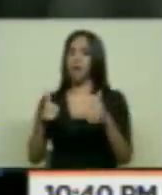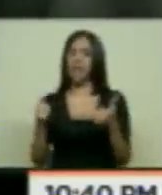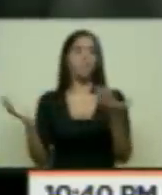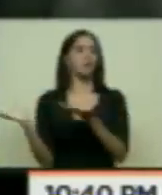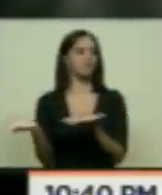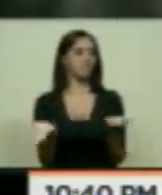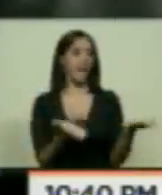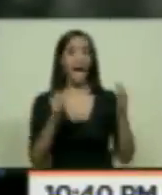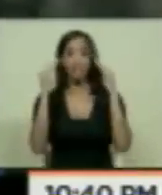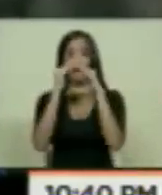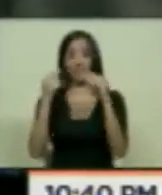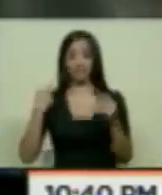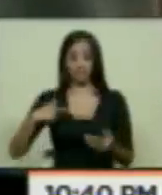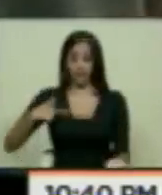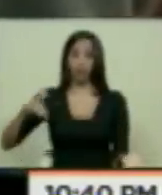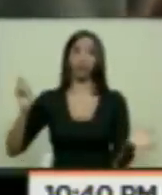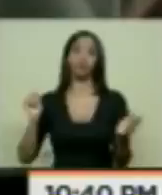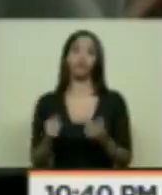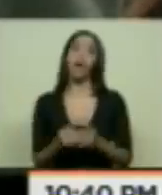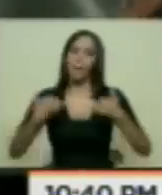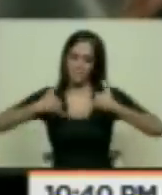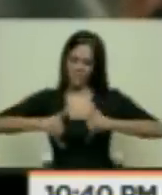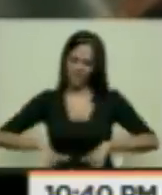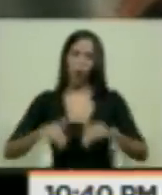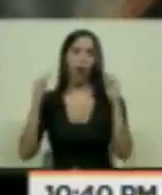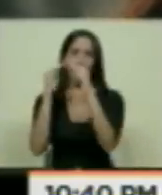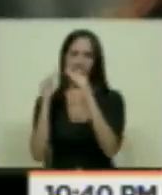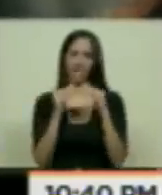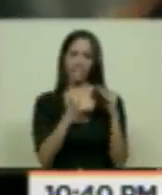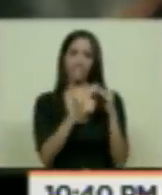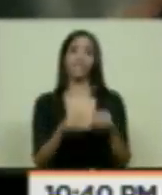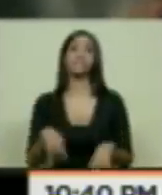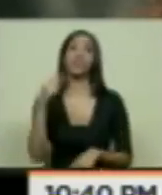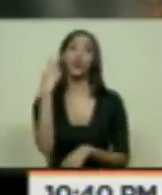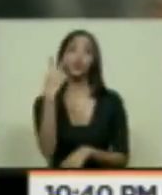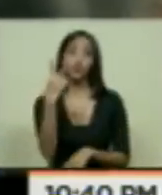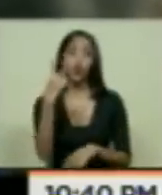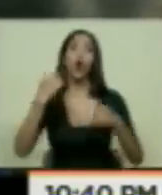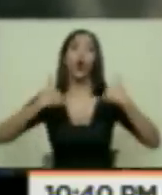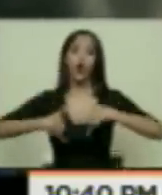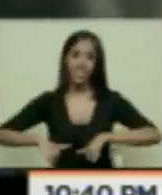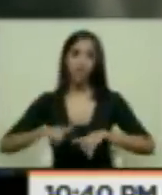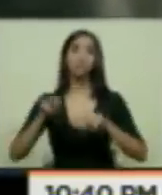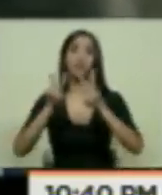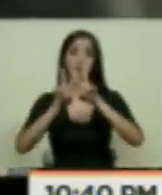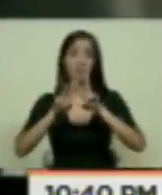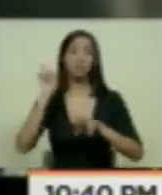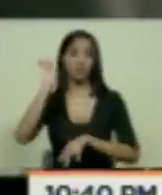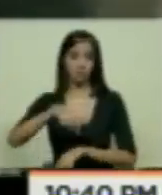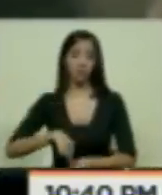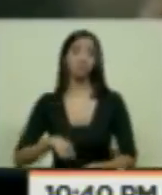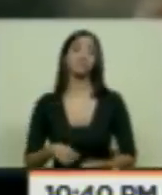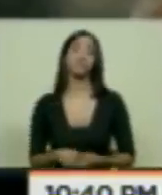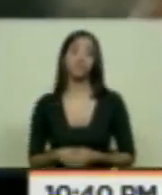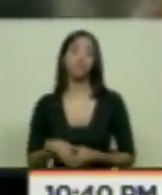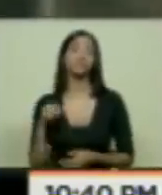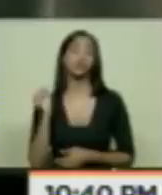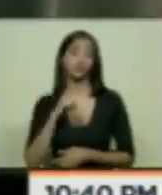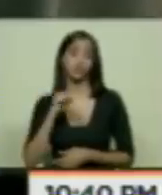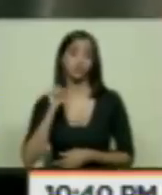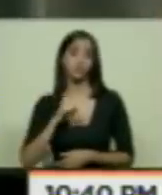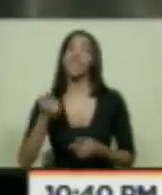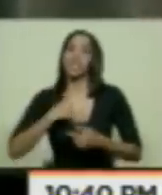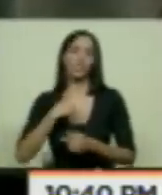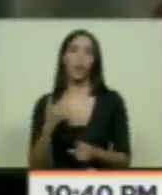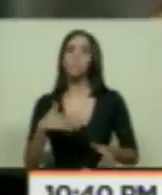hasta casa tengo. Mis hijos todos tienen sus casas, yo tengo dos hijos beneficiados también de aquí. Sí. Y yo, bueno,